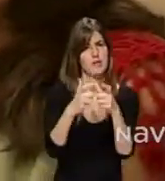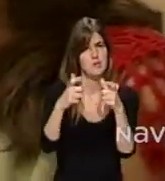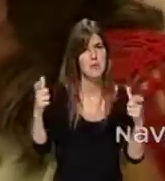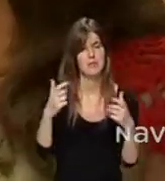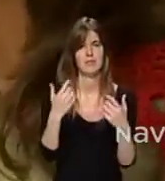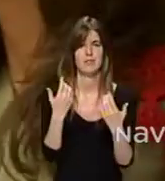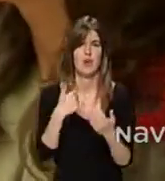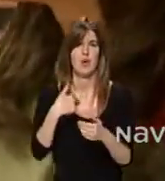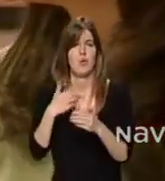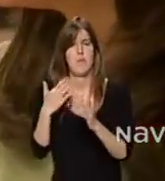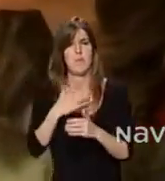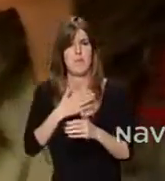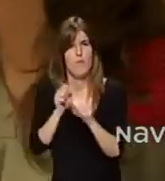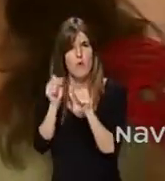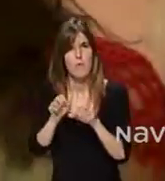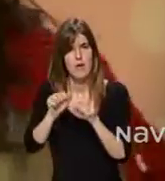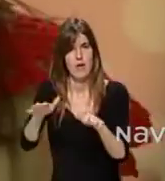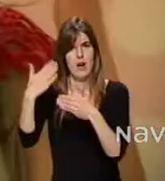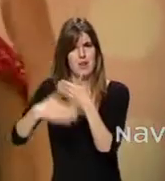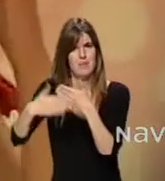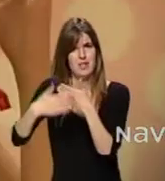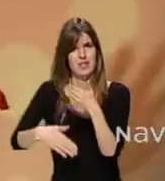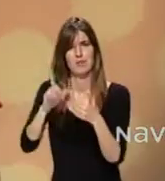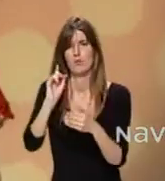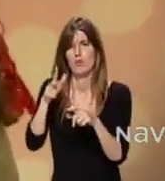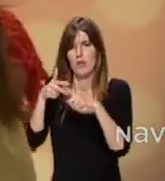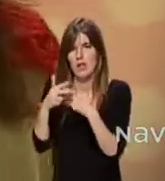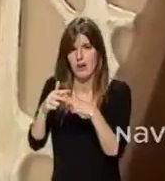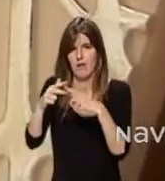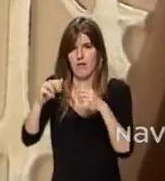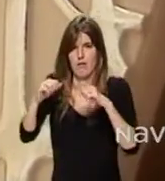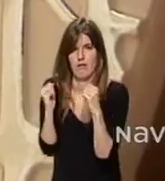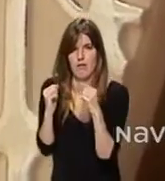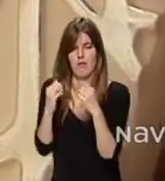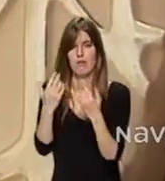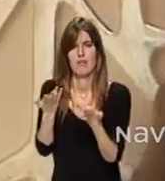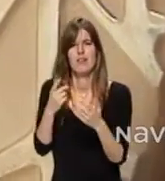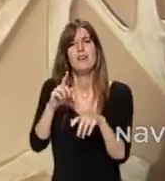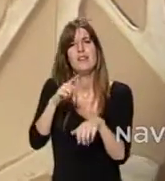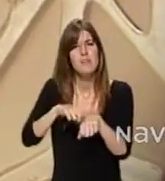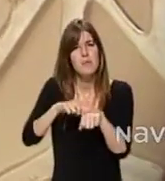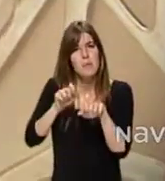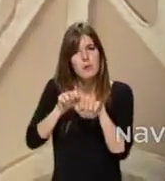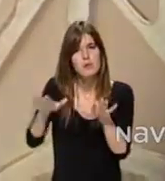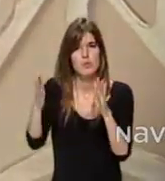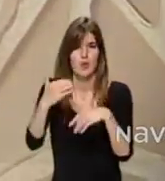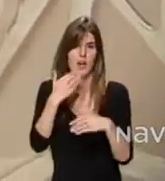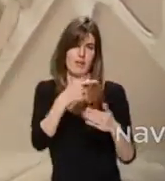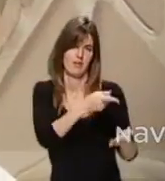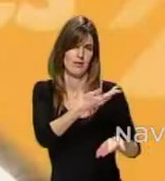antes hubiese sido más difícil estando en mi taller, que igual no es tan fácil de darse a conocer.